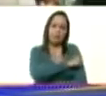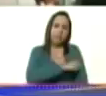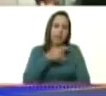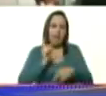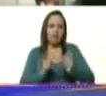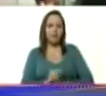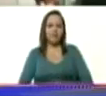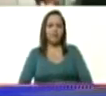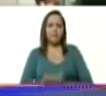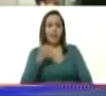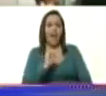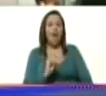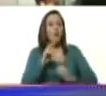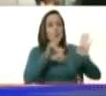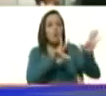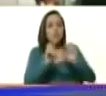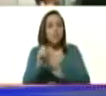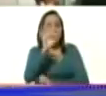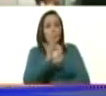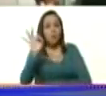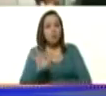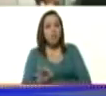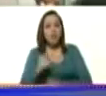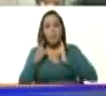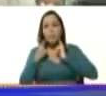perdimos el 80% de los repuestos,